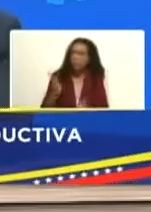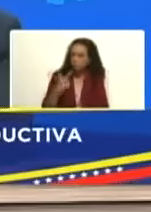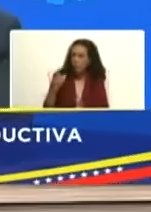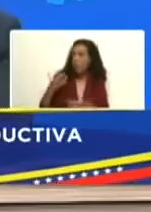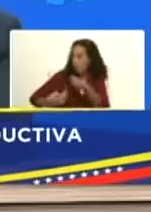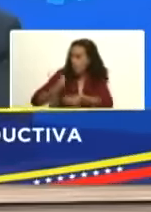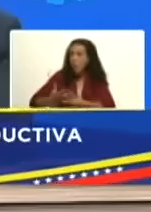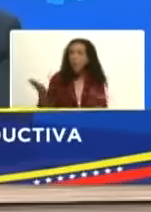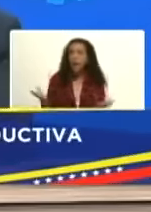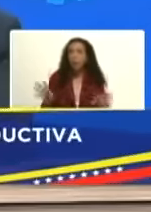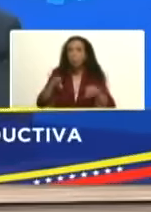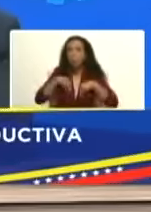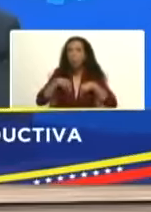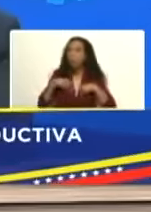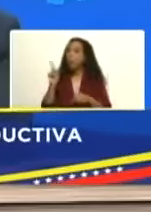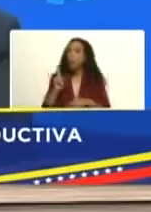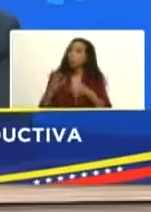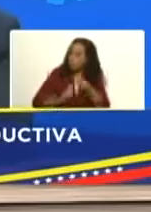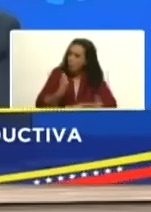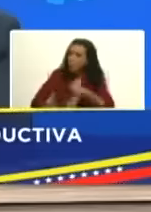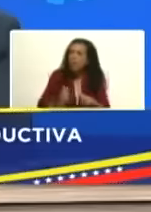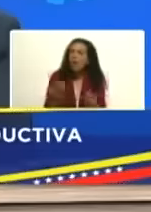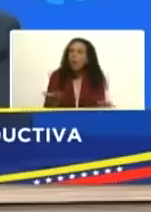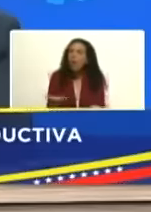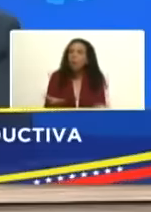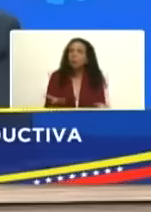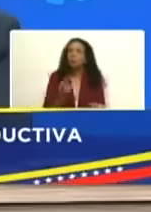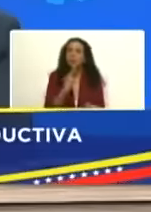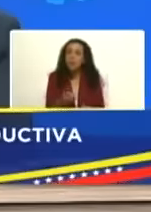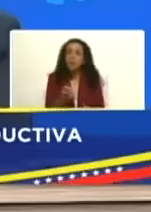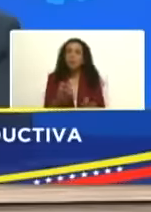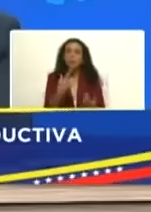¿verdad? 3 años, ¿cómo hacer para